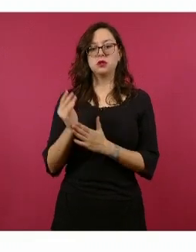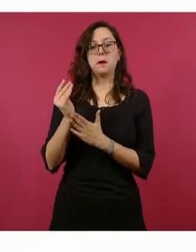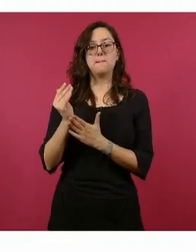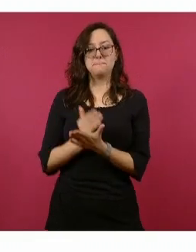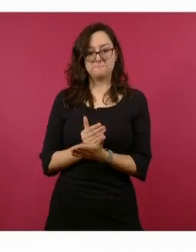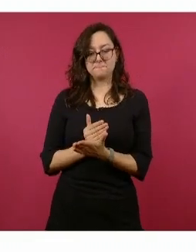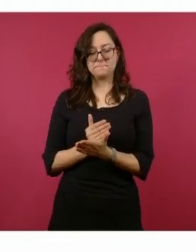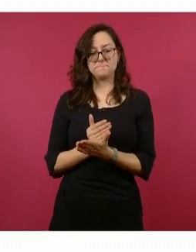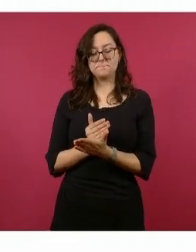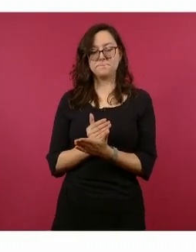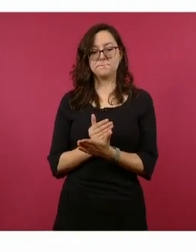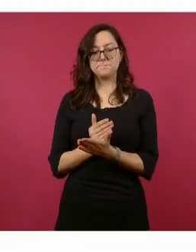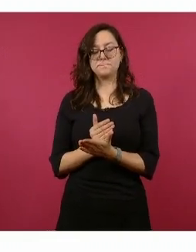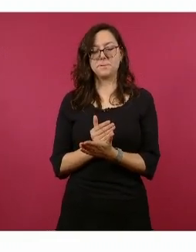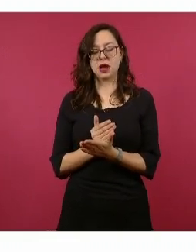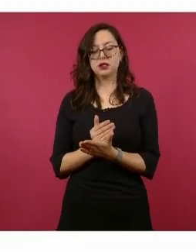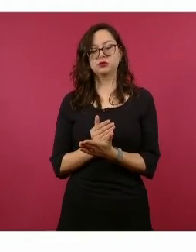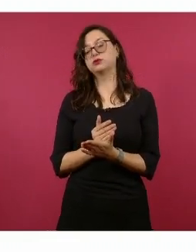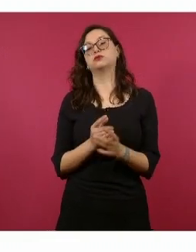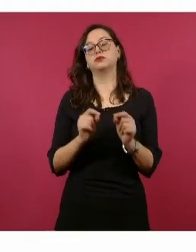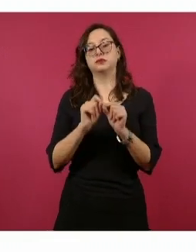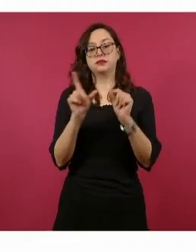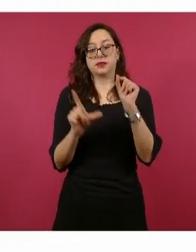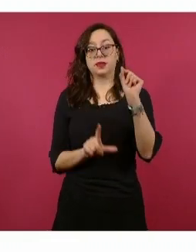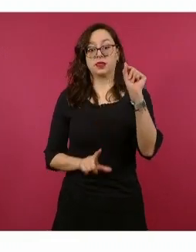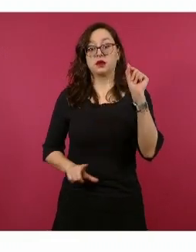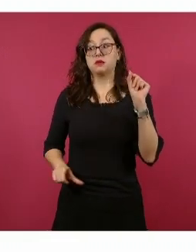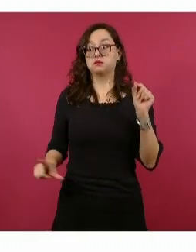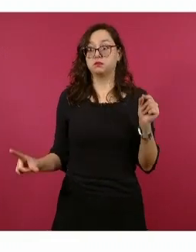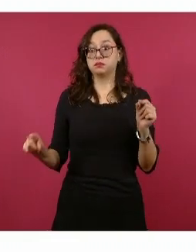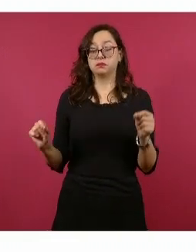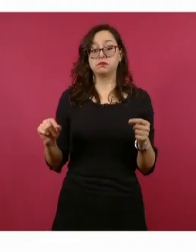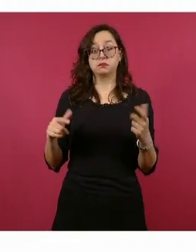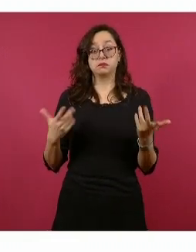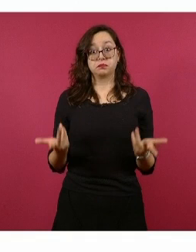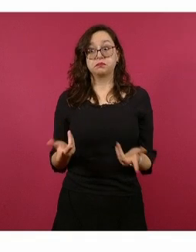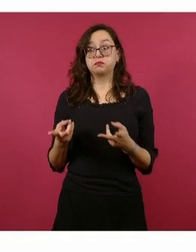todo el país. Esta es la baja que se ha tenido